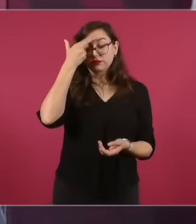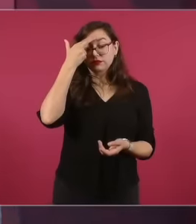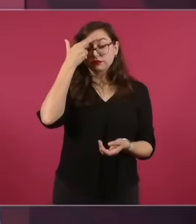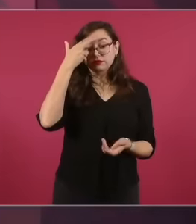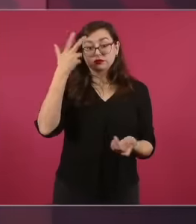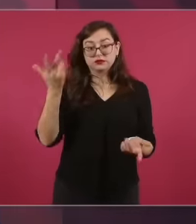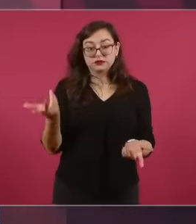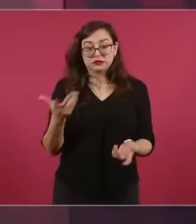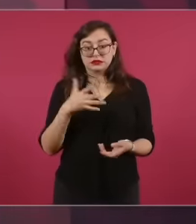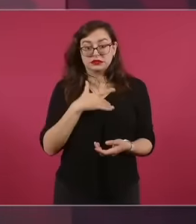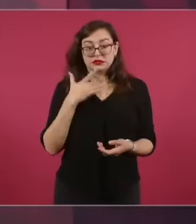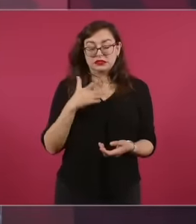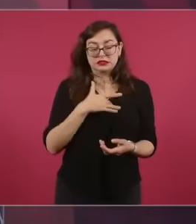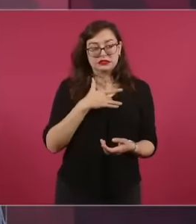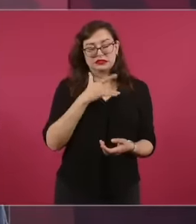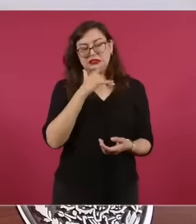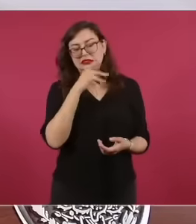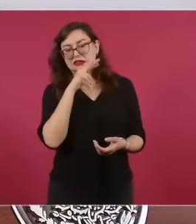me preocupaba mucho